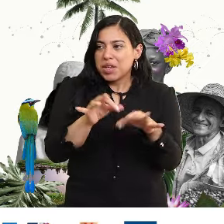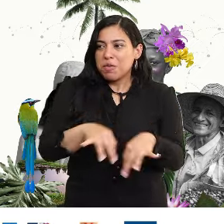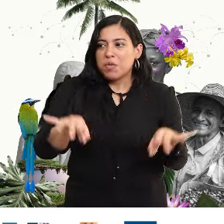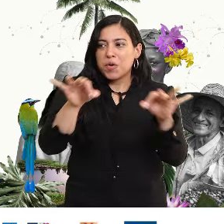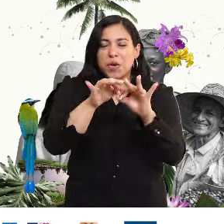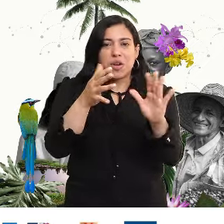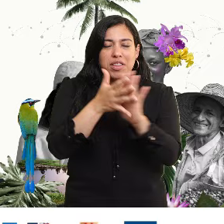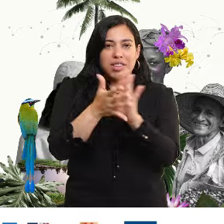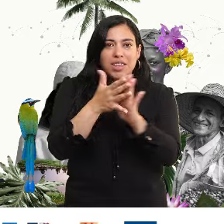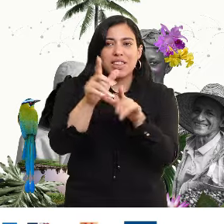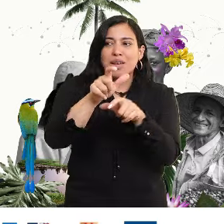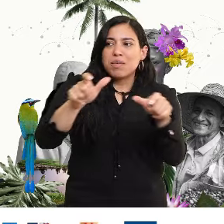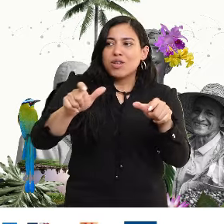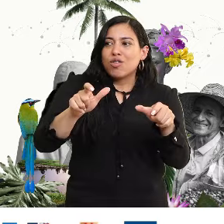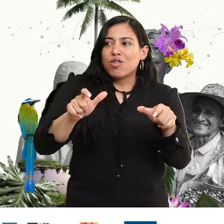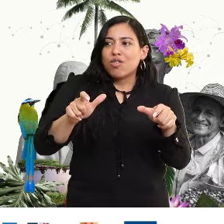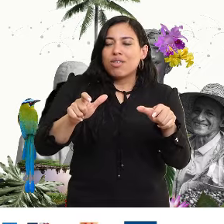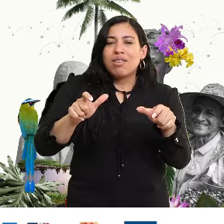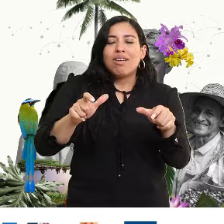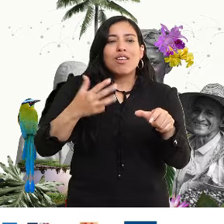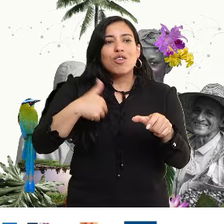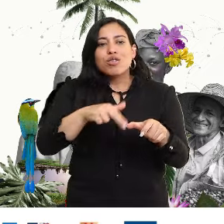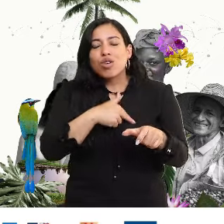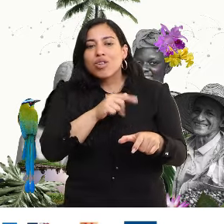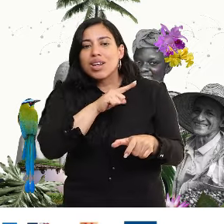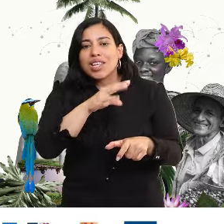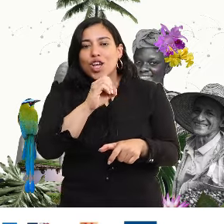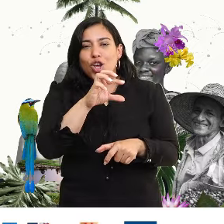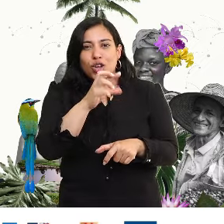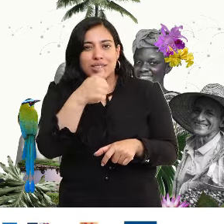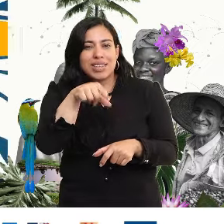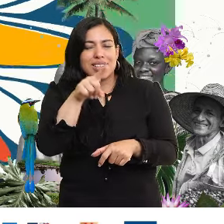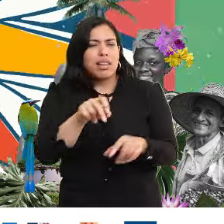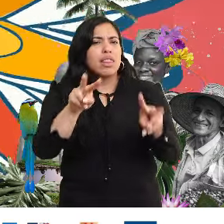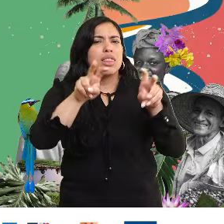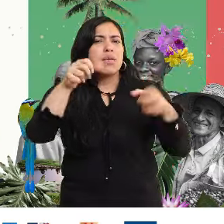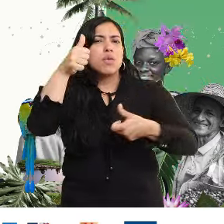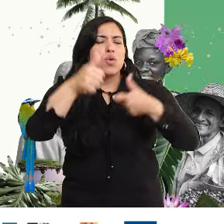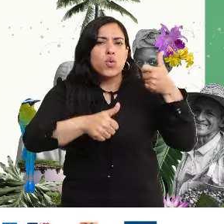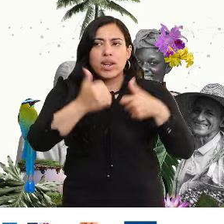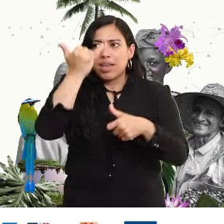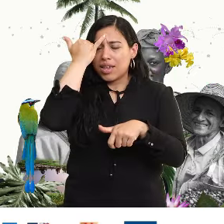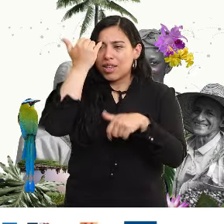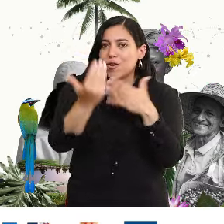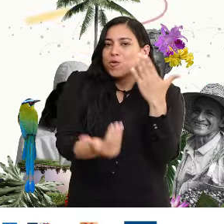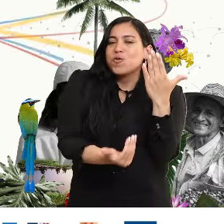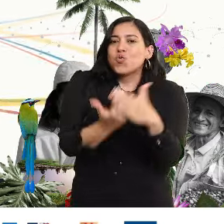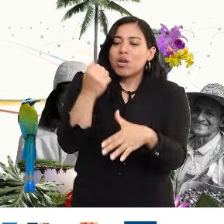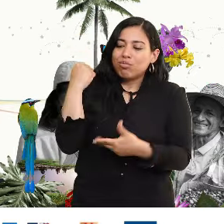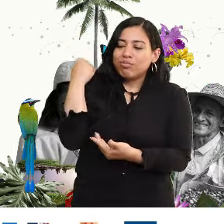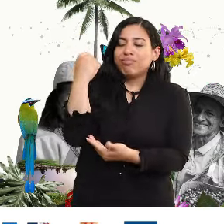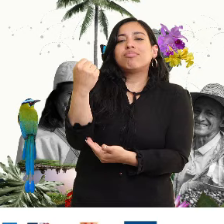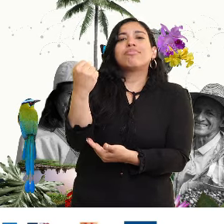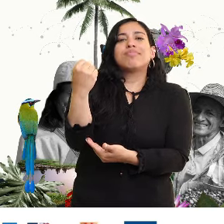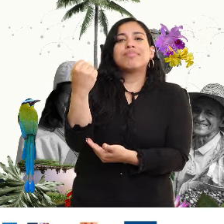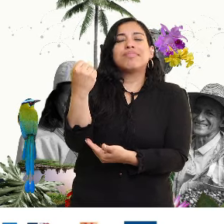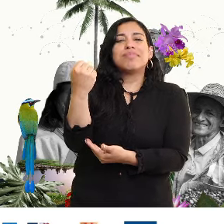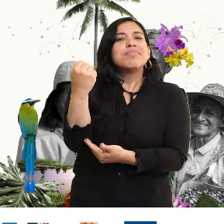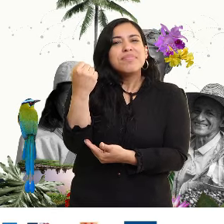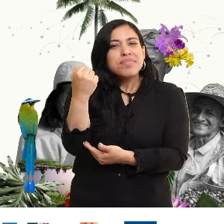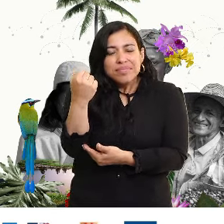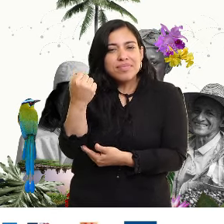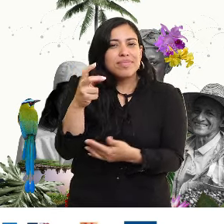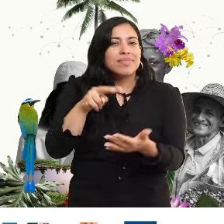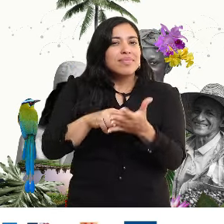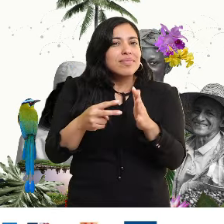importante para las discusiones que se están liderando en la COP, es el tema de innovar en el financiamiento. Y es